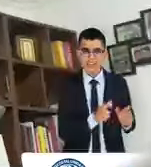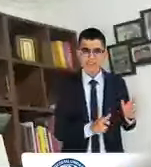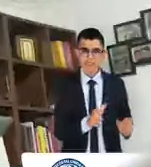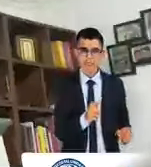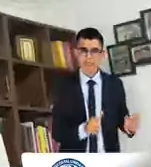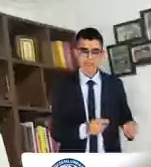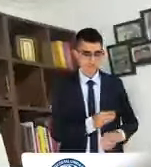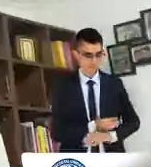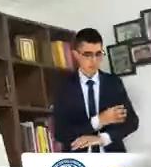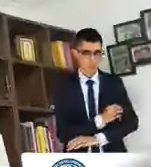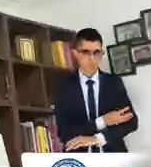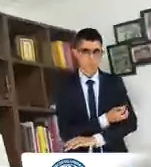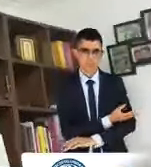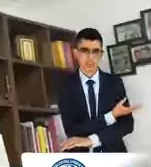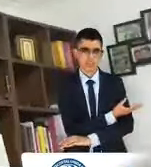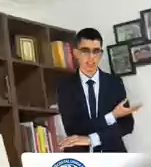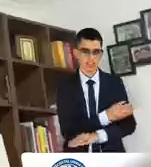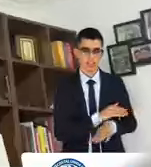comer.